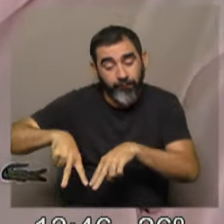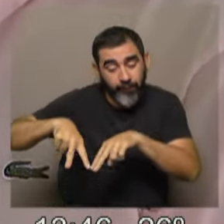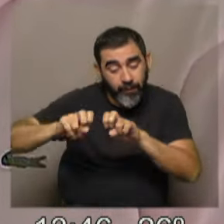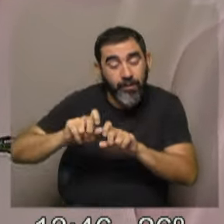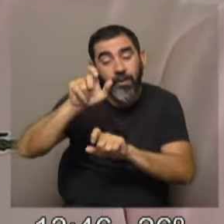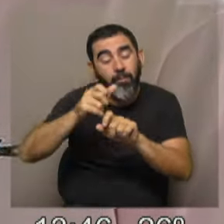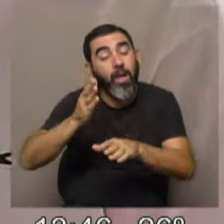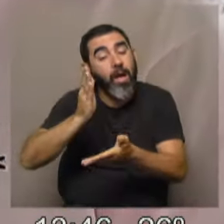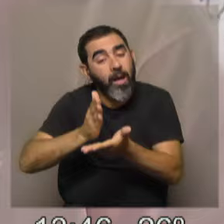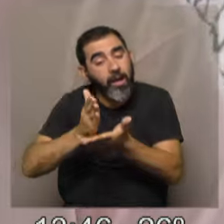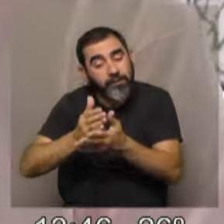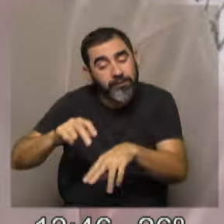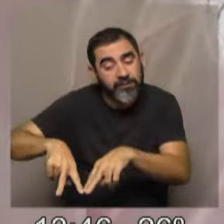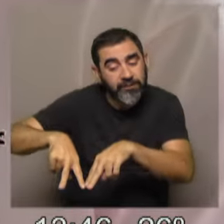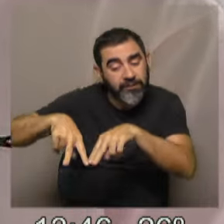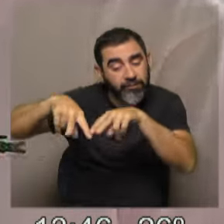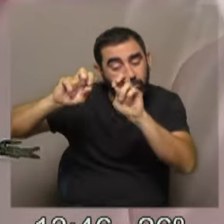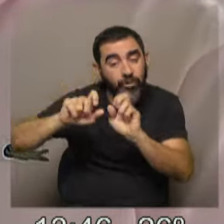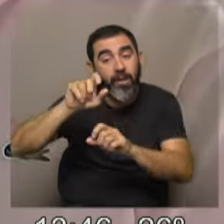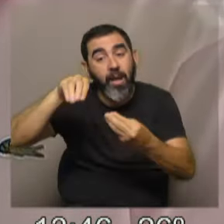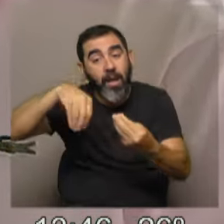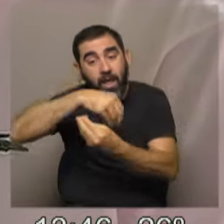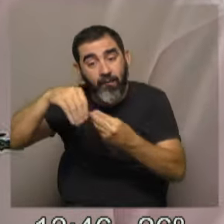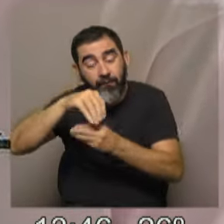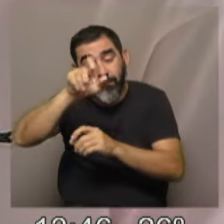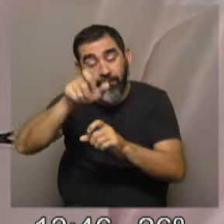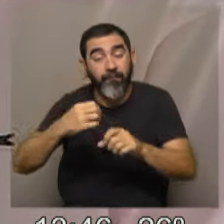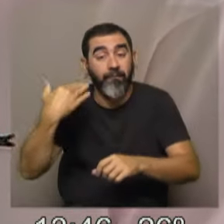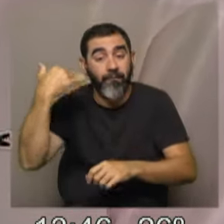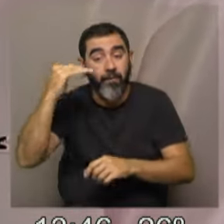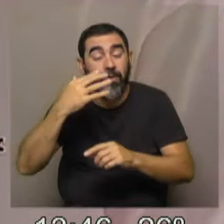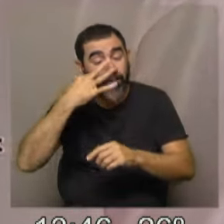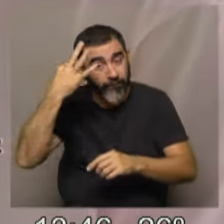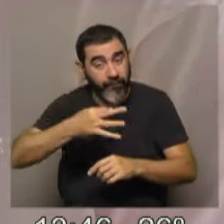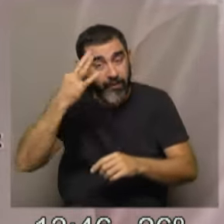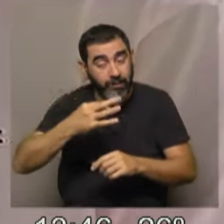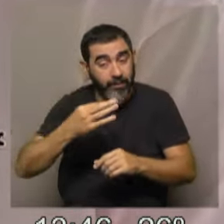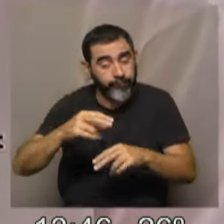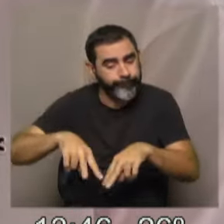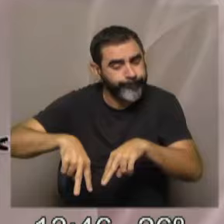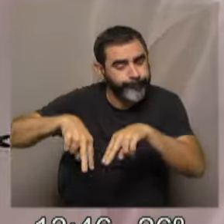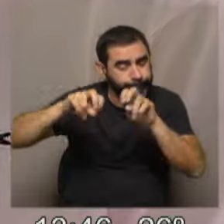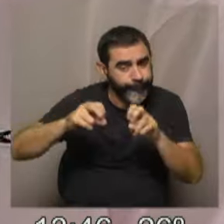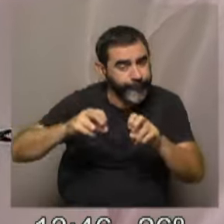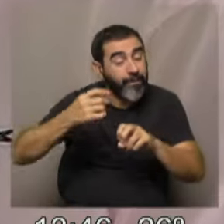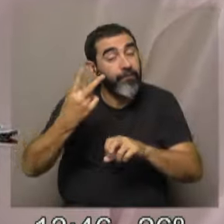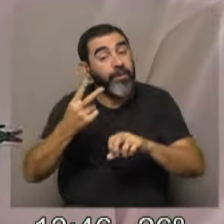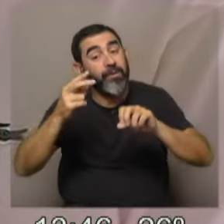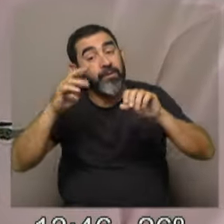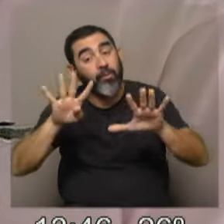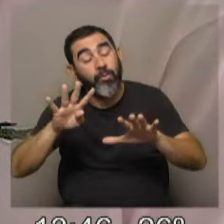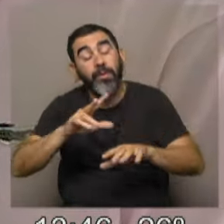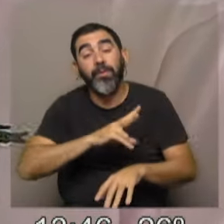las personas y las familias de las personas que viven en los residenciales para, bueno, el 29